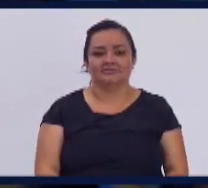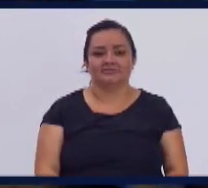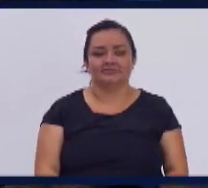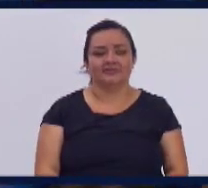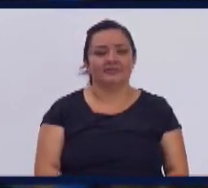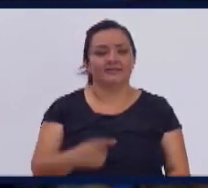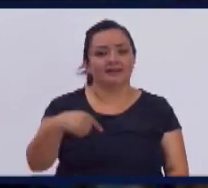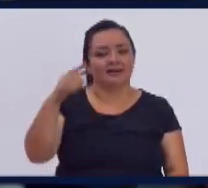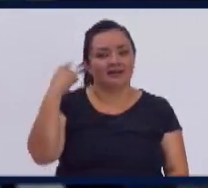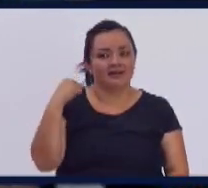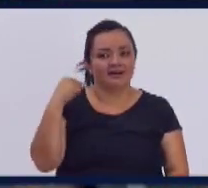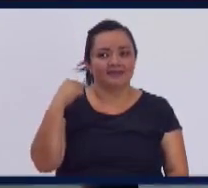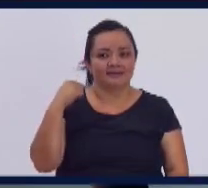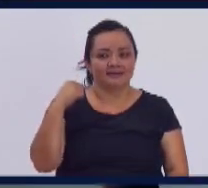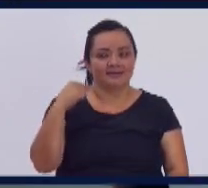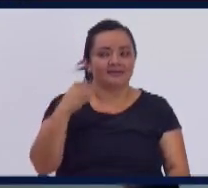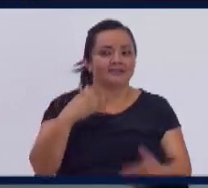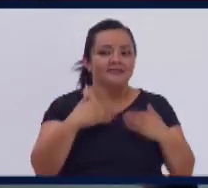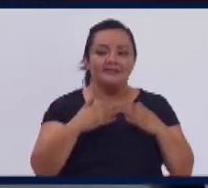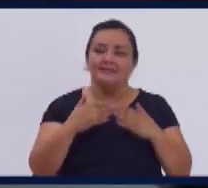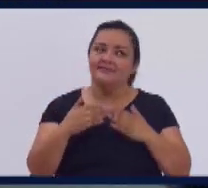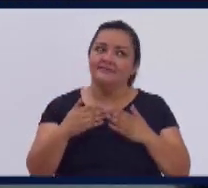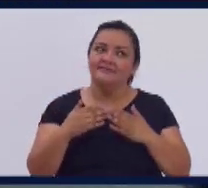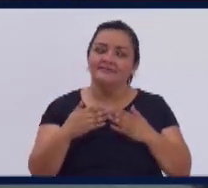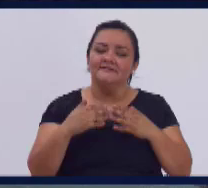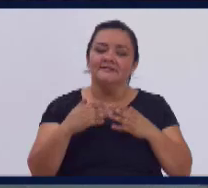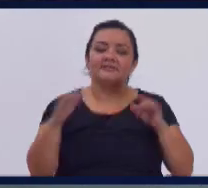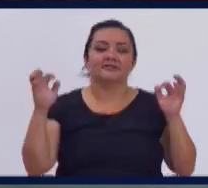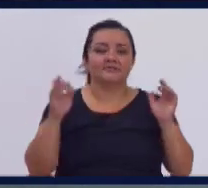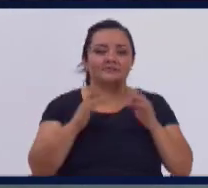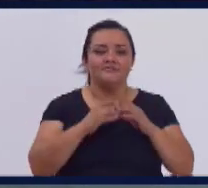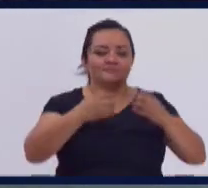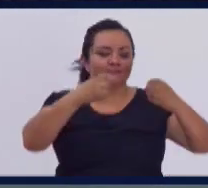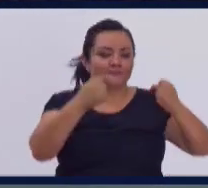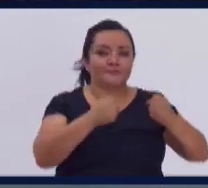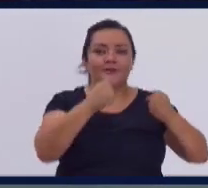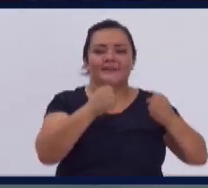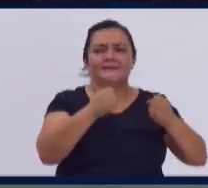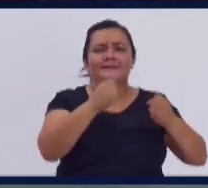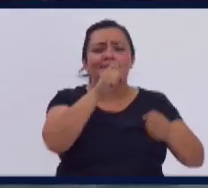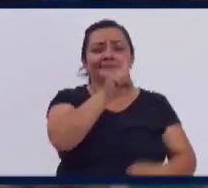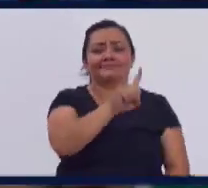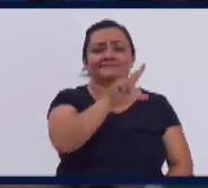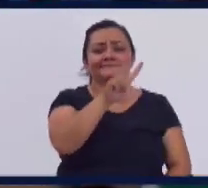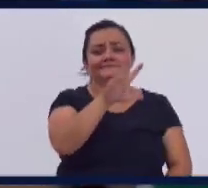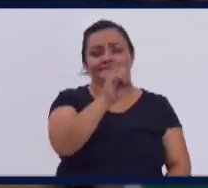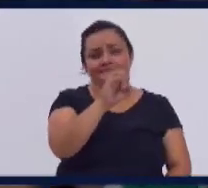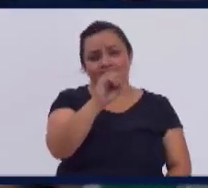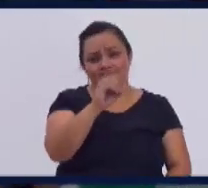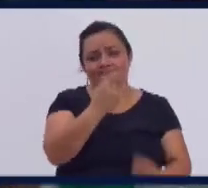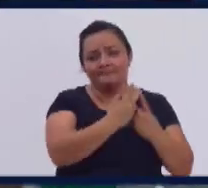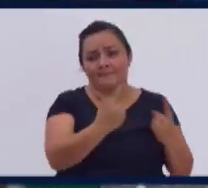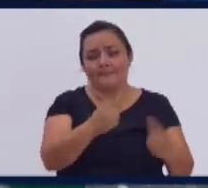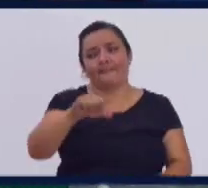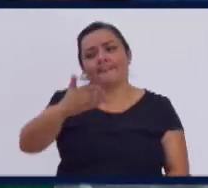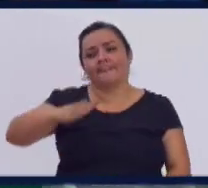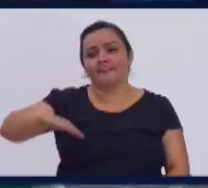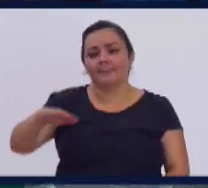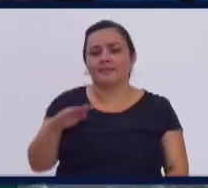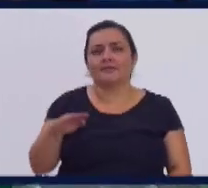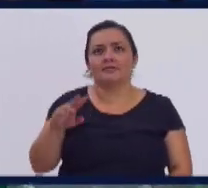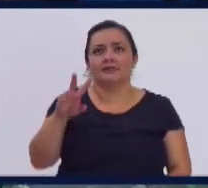Estando ayer en diferentes reuniones con privados de libertad, 1300 en un lugar y 977 en otro,